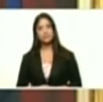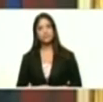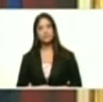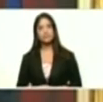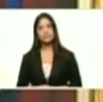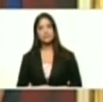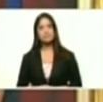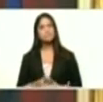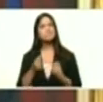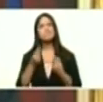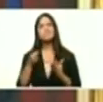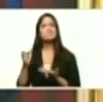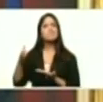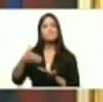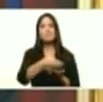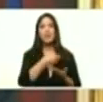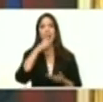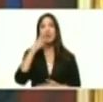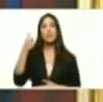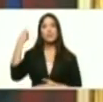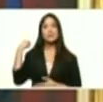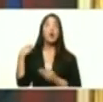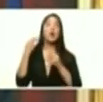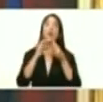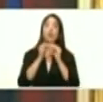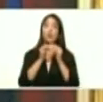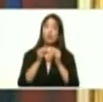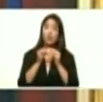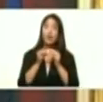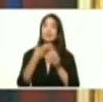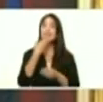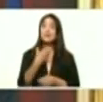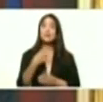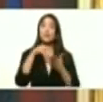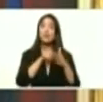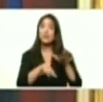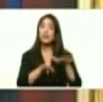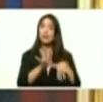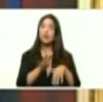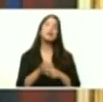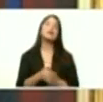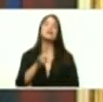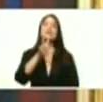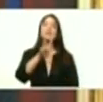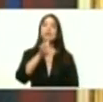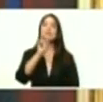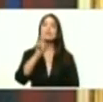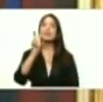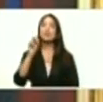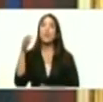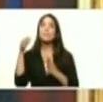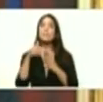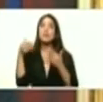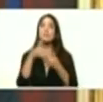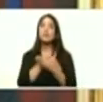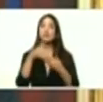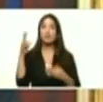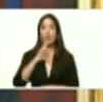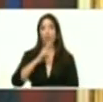¿Cuánto recaudamos el año pasado con las modificaciones que hice en diciembre de 2014? 300 mil millones de bolívares.